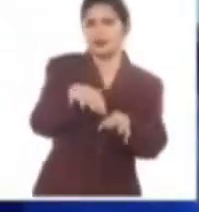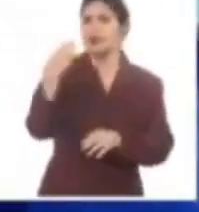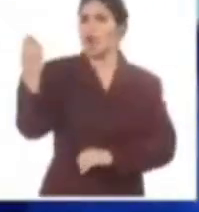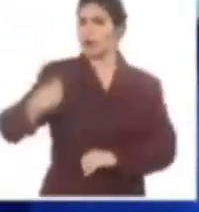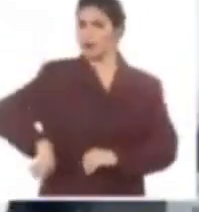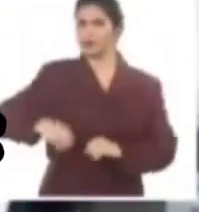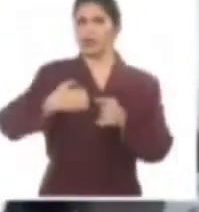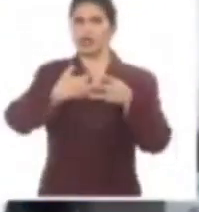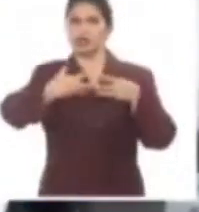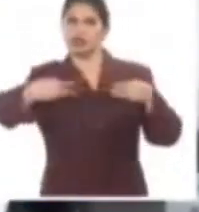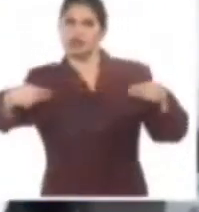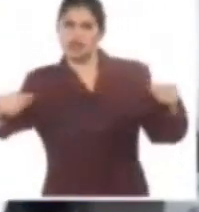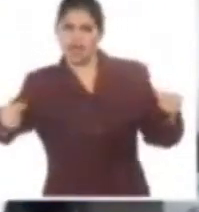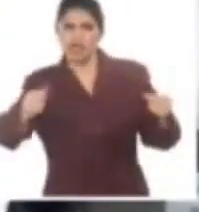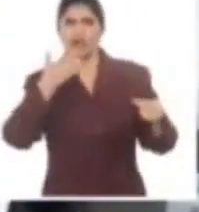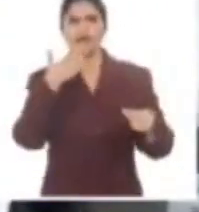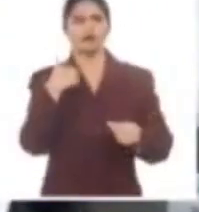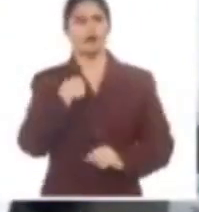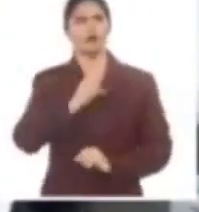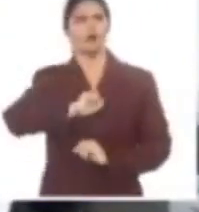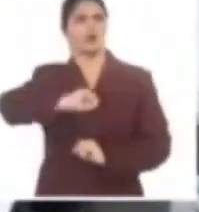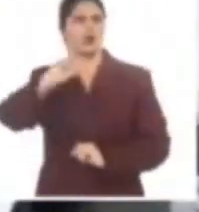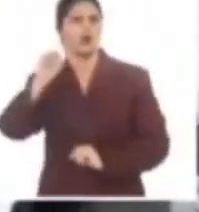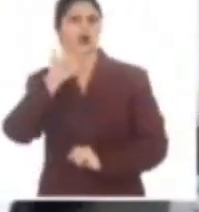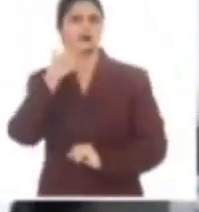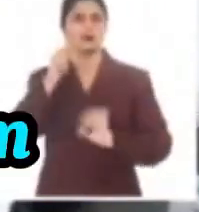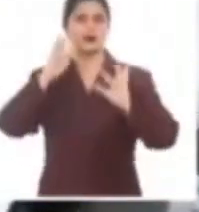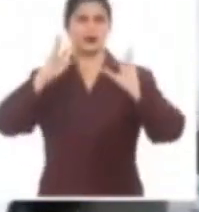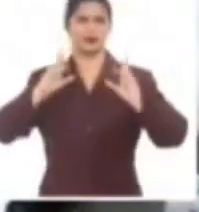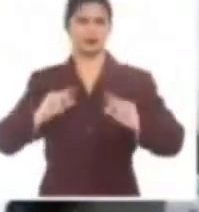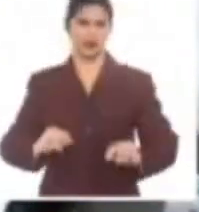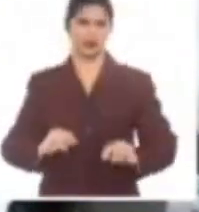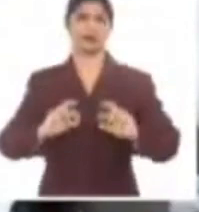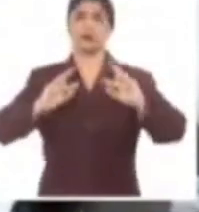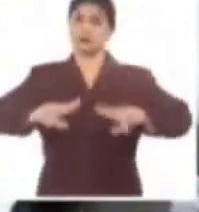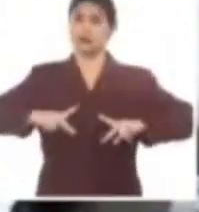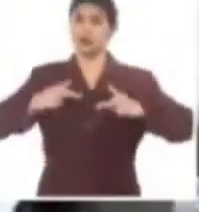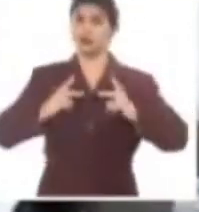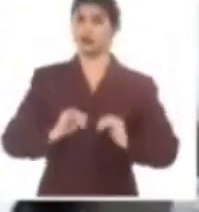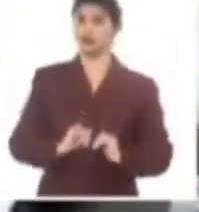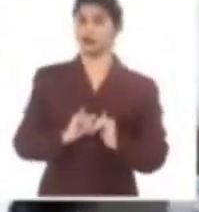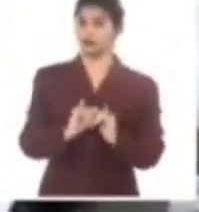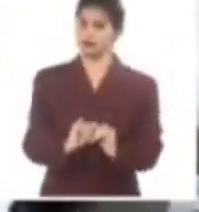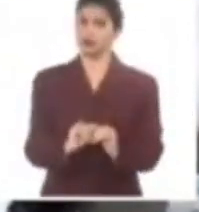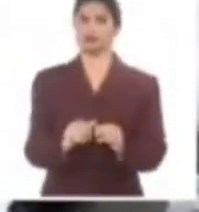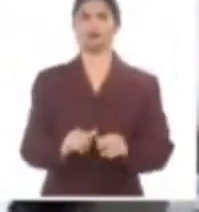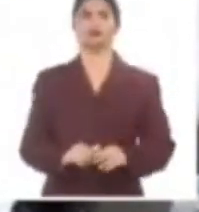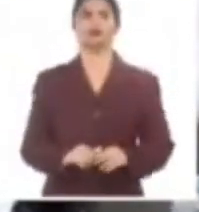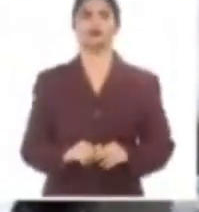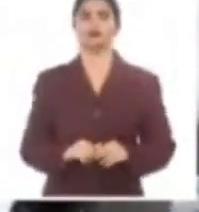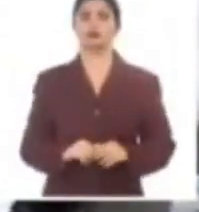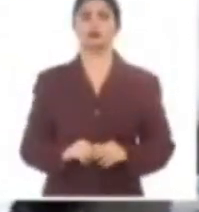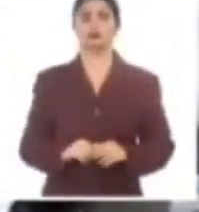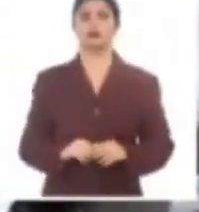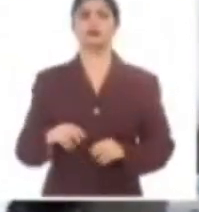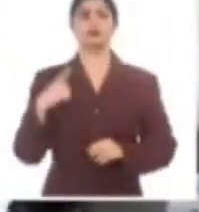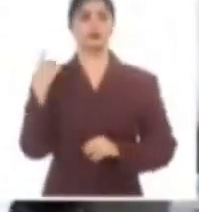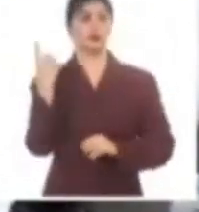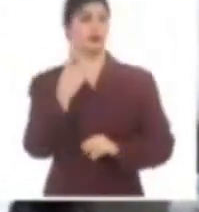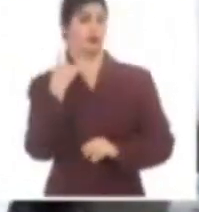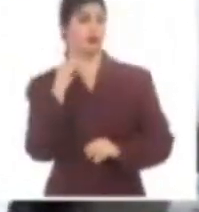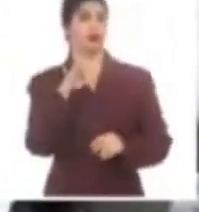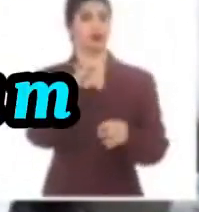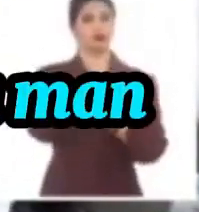ese autoabastecimiento? Y hay un principio que lo reiteramos. Es decir, nosotros, los productos que vamos